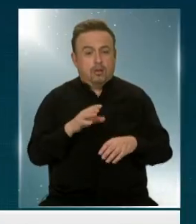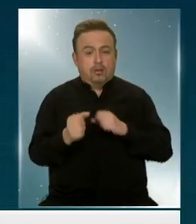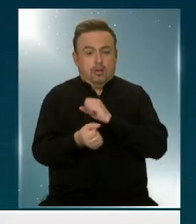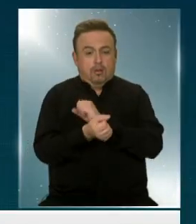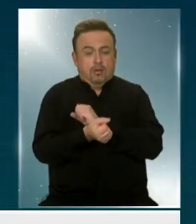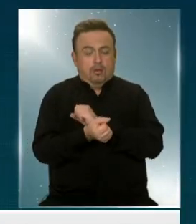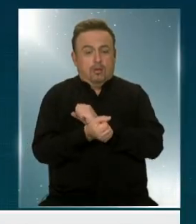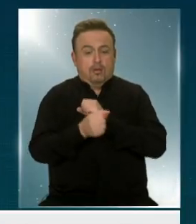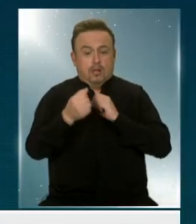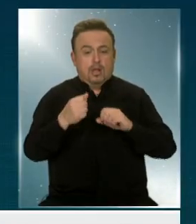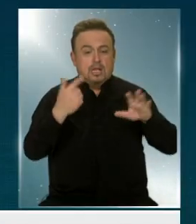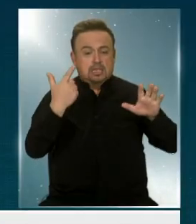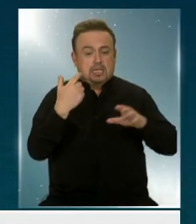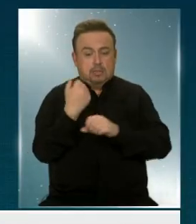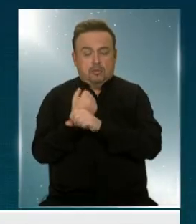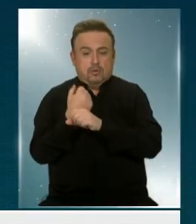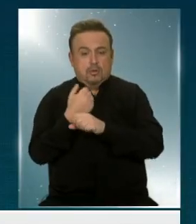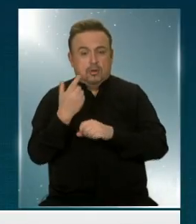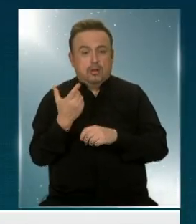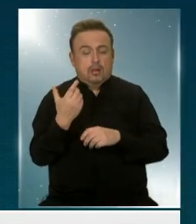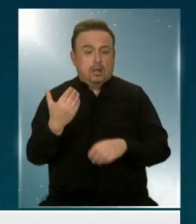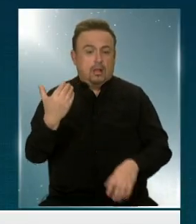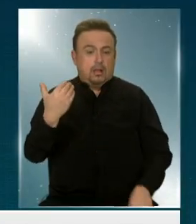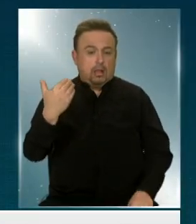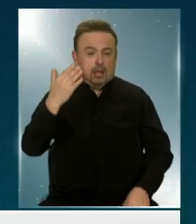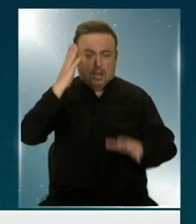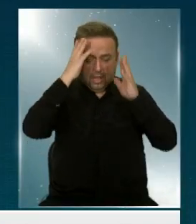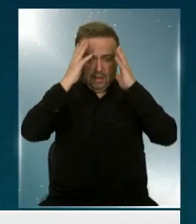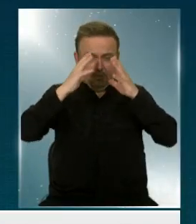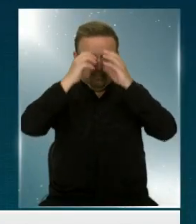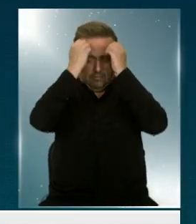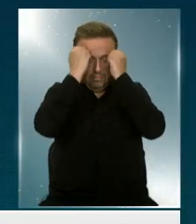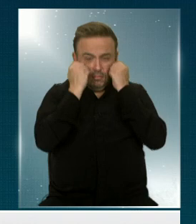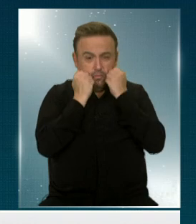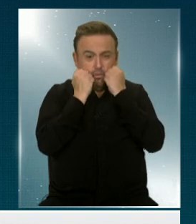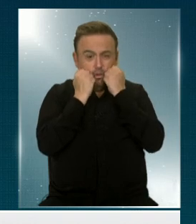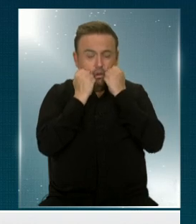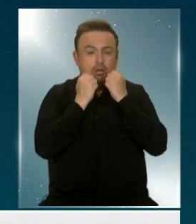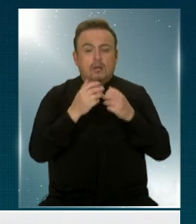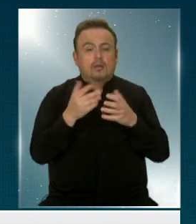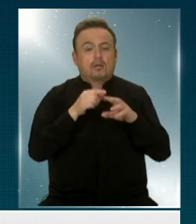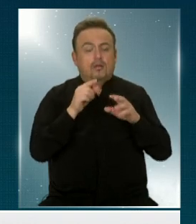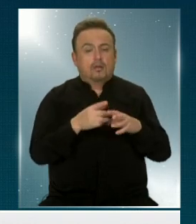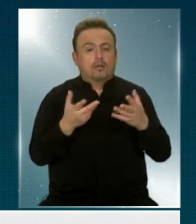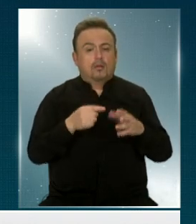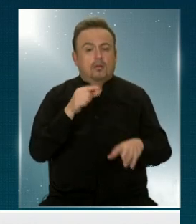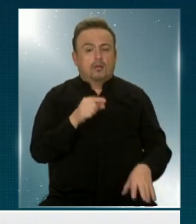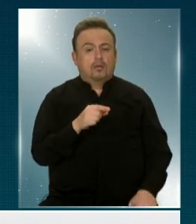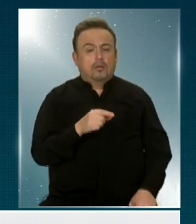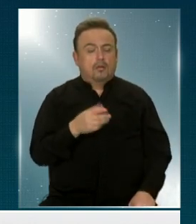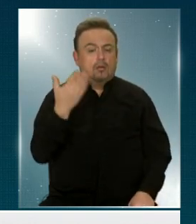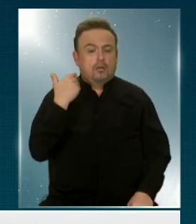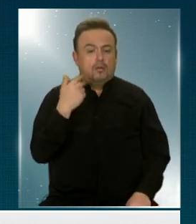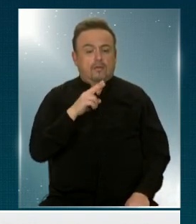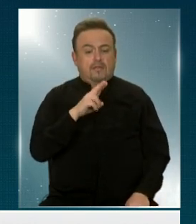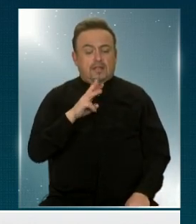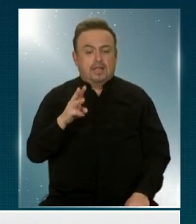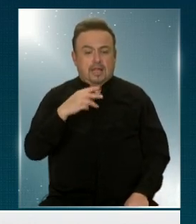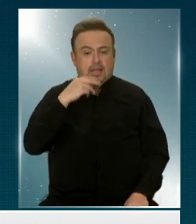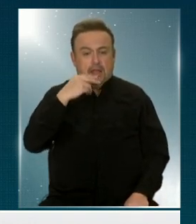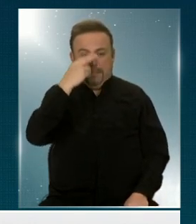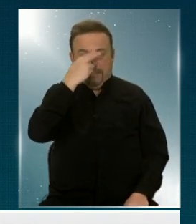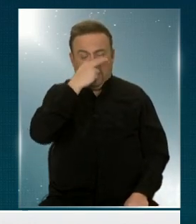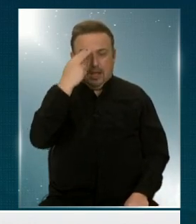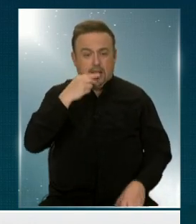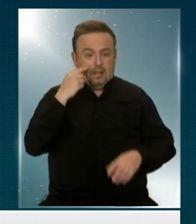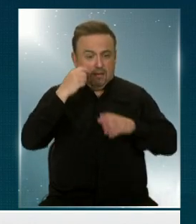inmovilizado en el suelo por 7 policías que le cubrieron la cabeza con una capucha. Los hechos se produjeron el pasado 23 de marzo, pero un video